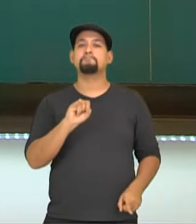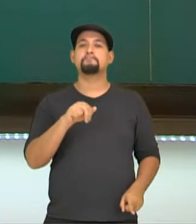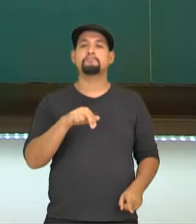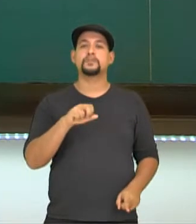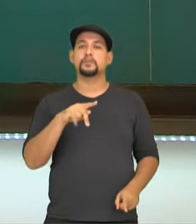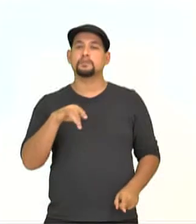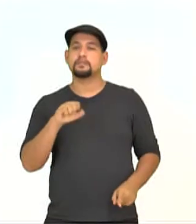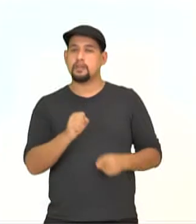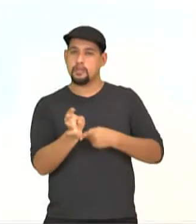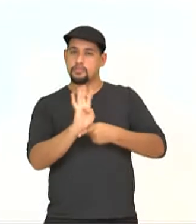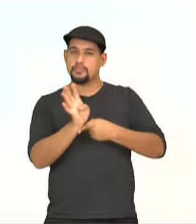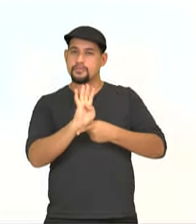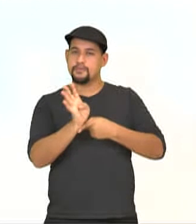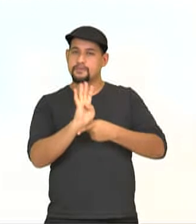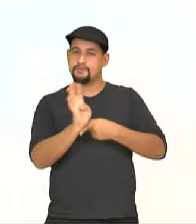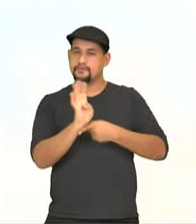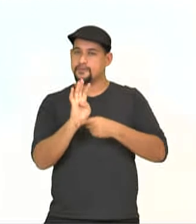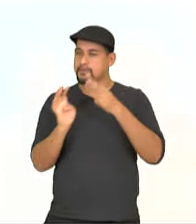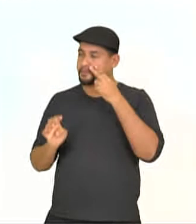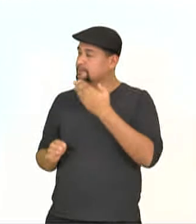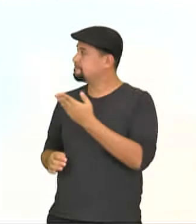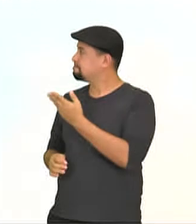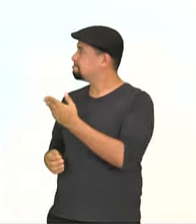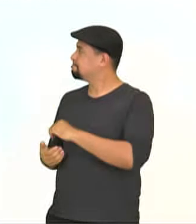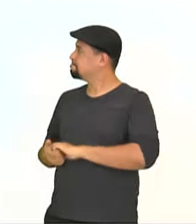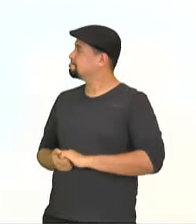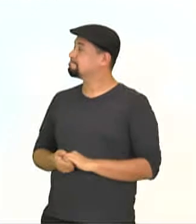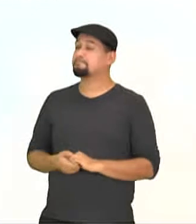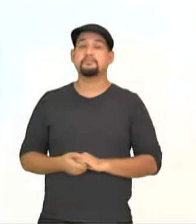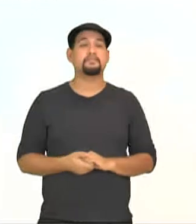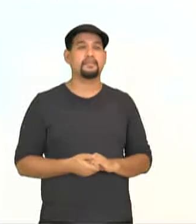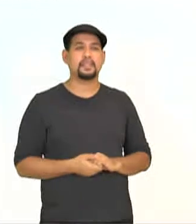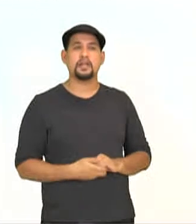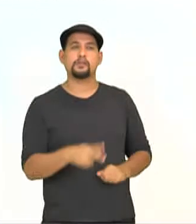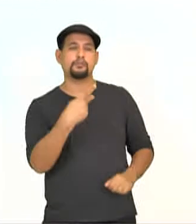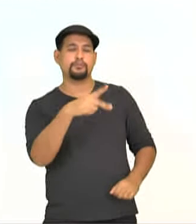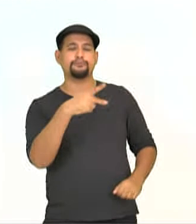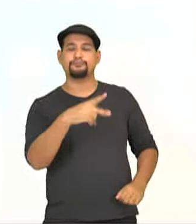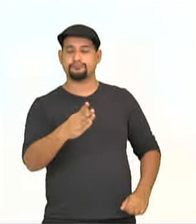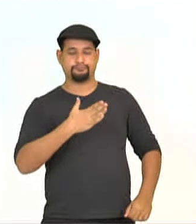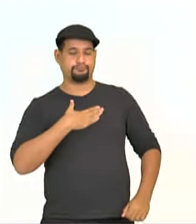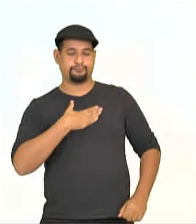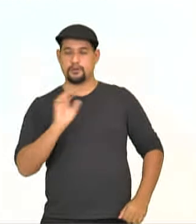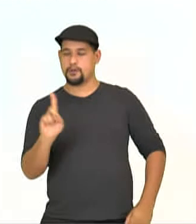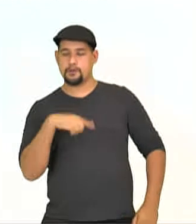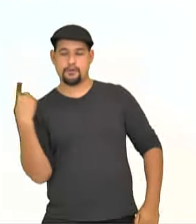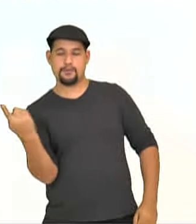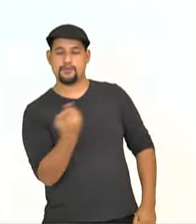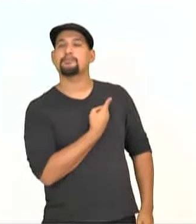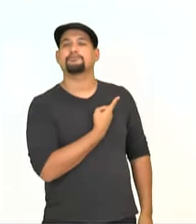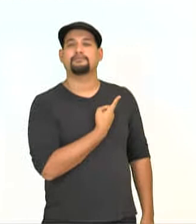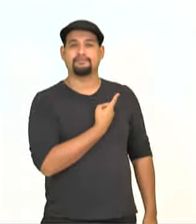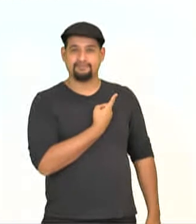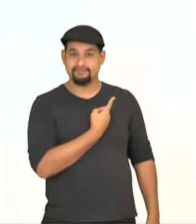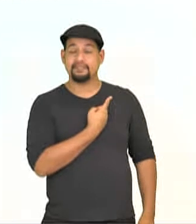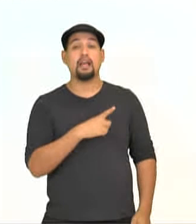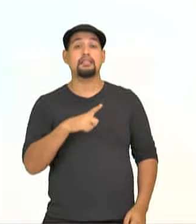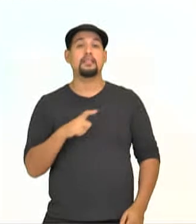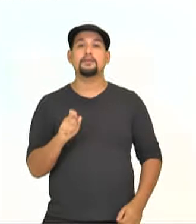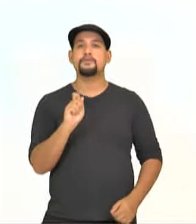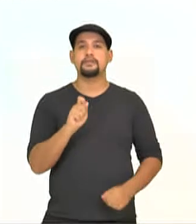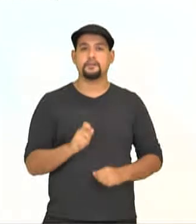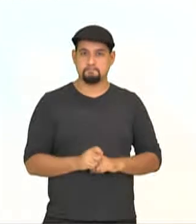desta película, deste filme. Los tuyos, los míos y los nuestros. Dennis